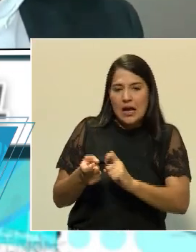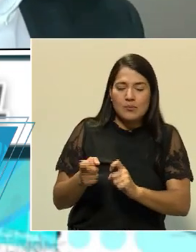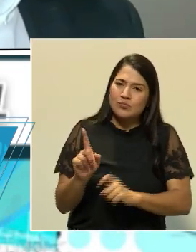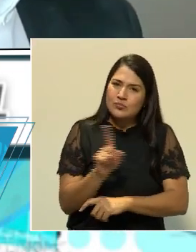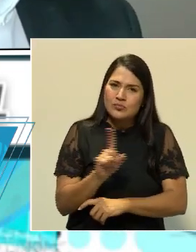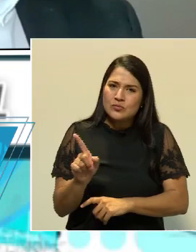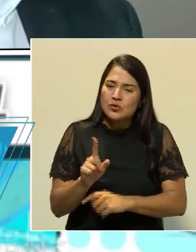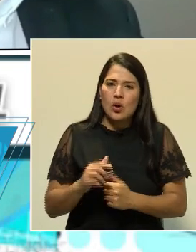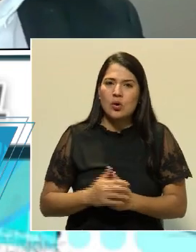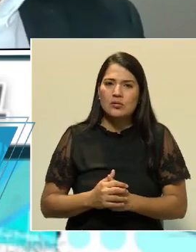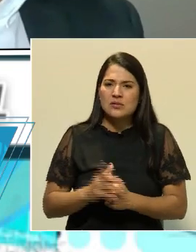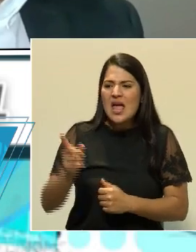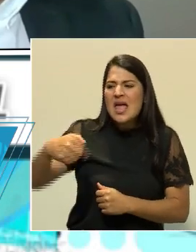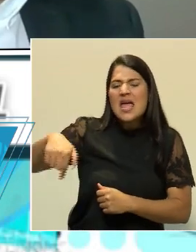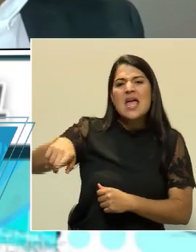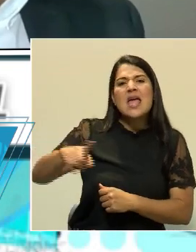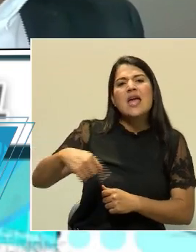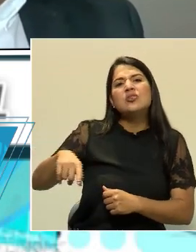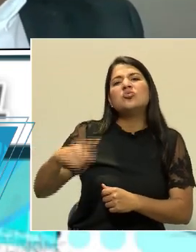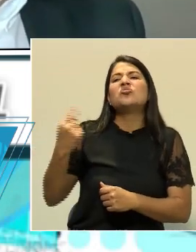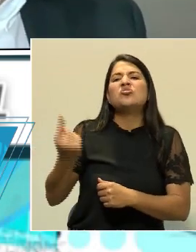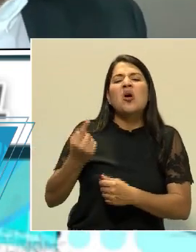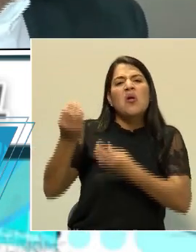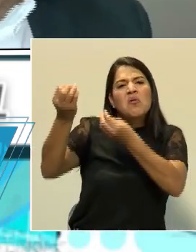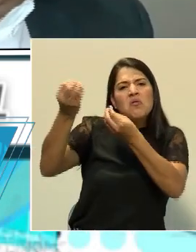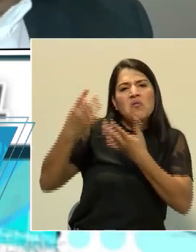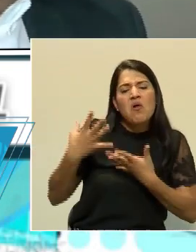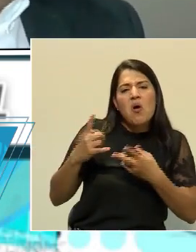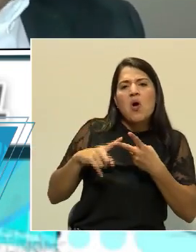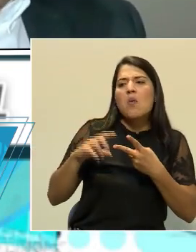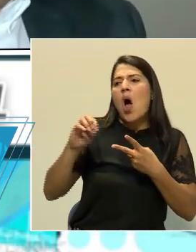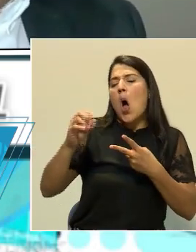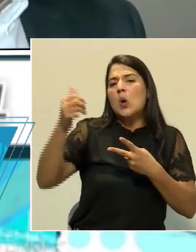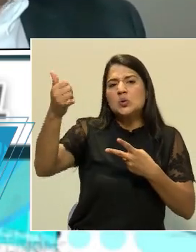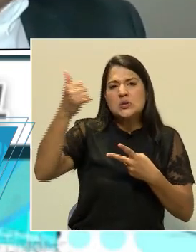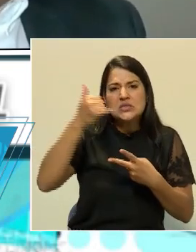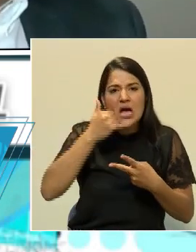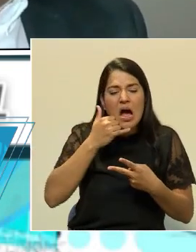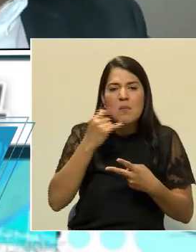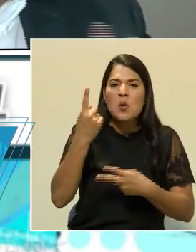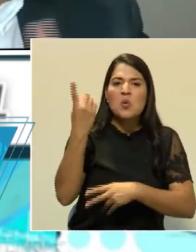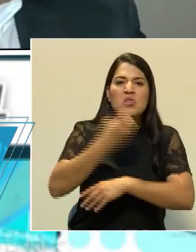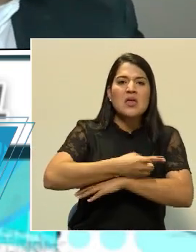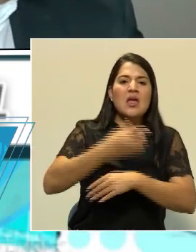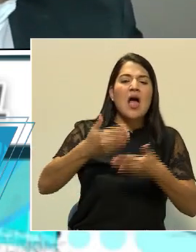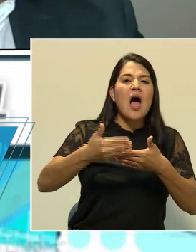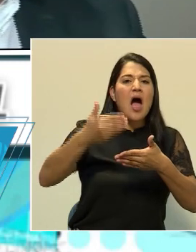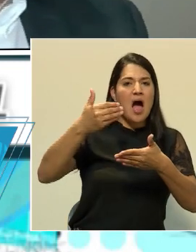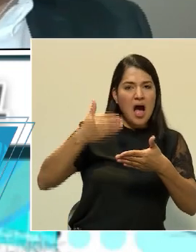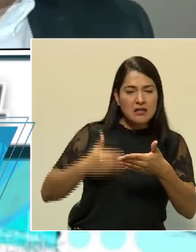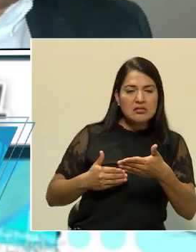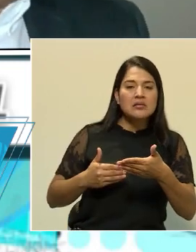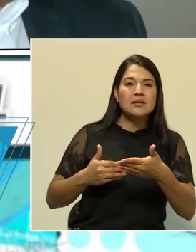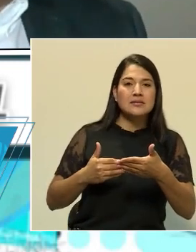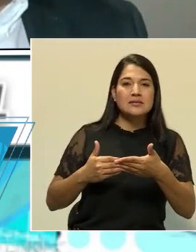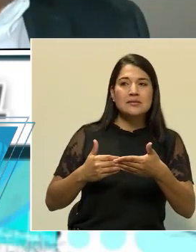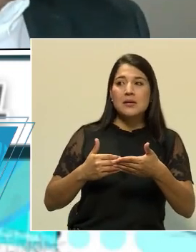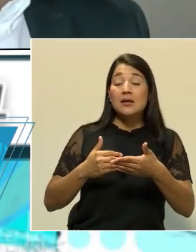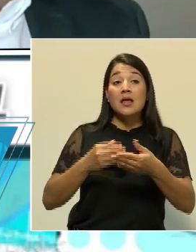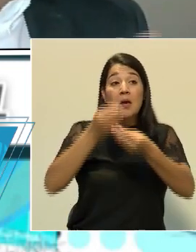nos vienen. Ellos a nosotros nos están informando, nos llaman un día antes de que salgan las